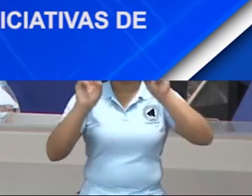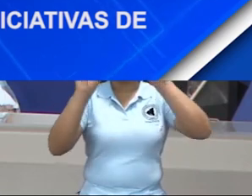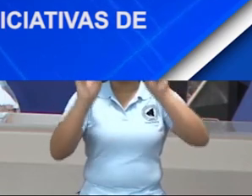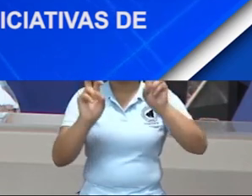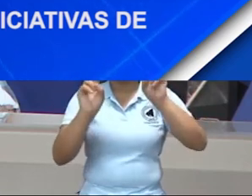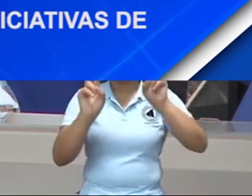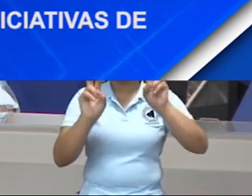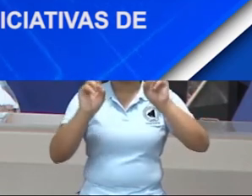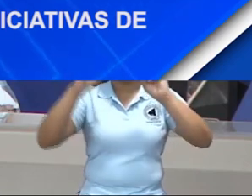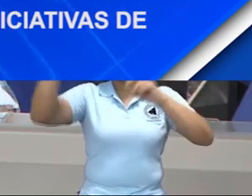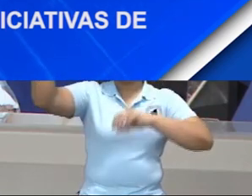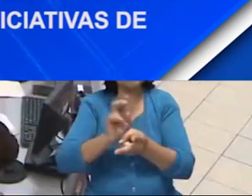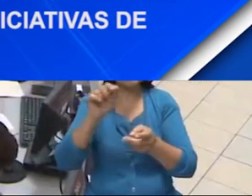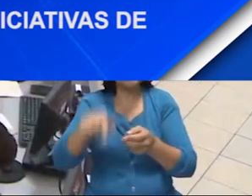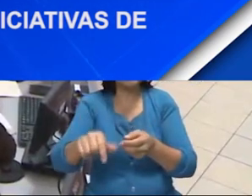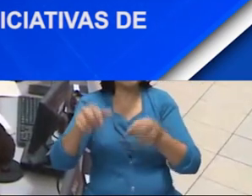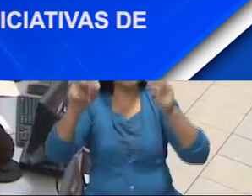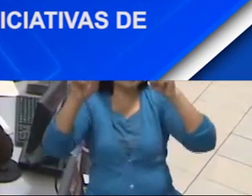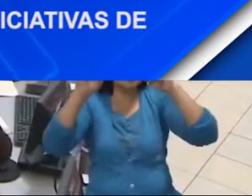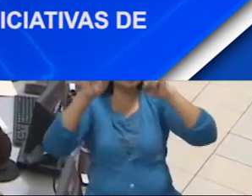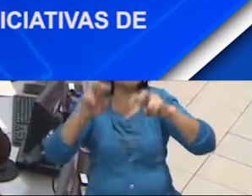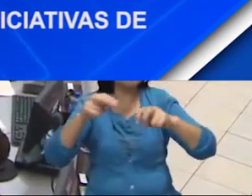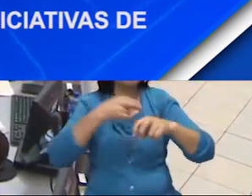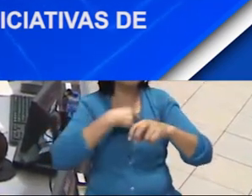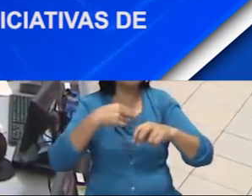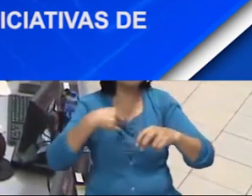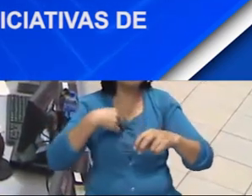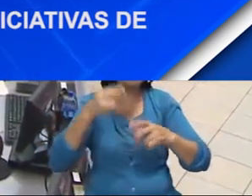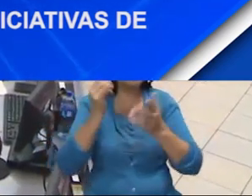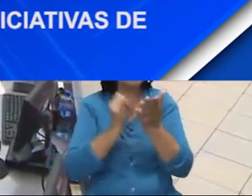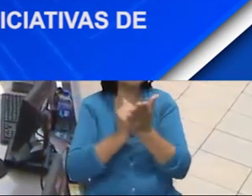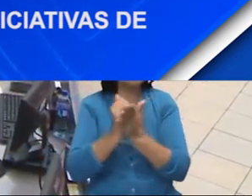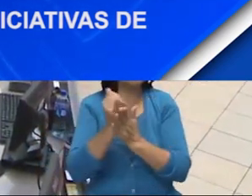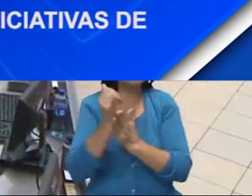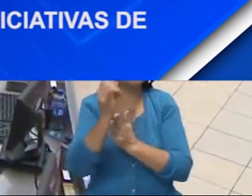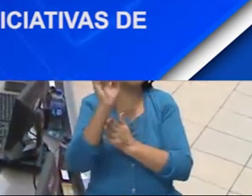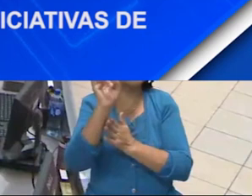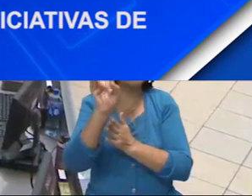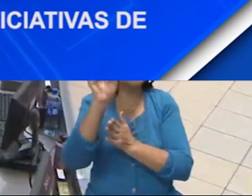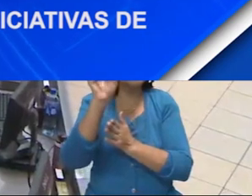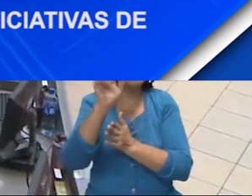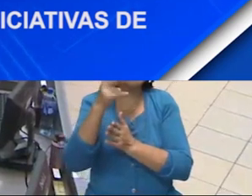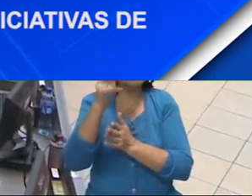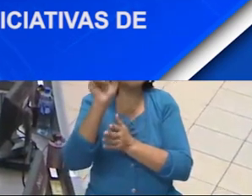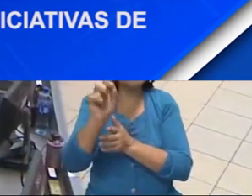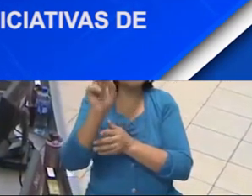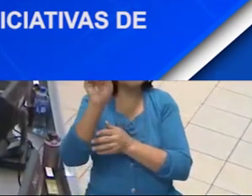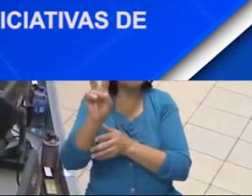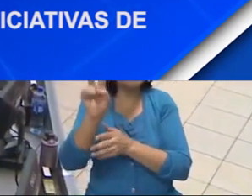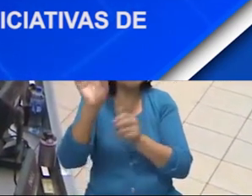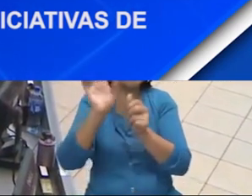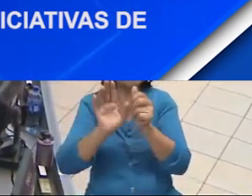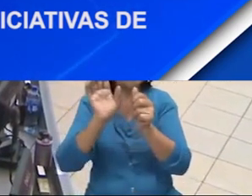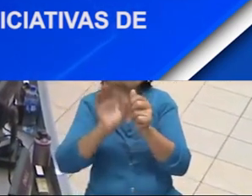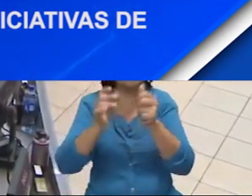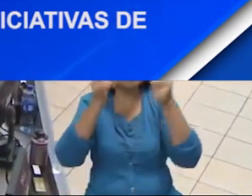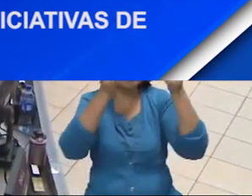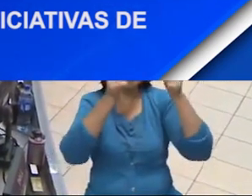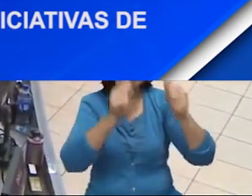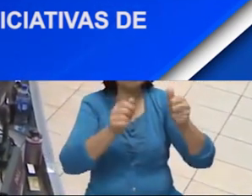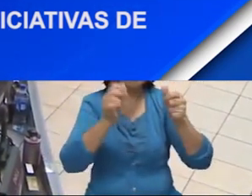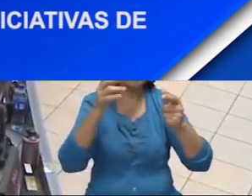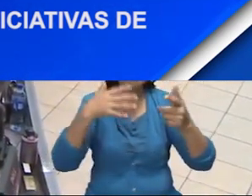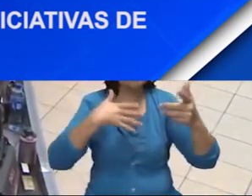aplicaciones no energéticas. Asimismo, fue presentada en el Parlamento Nacional la iniciativa de decreto de aprobación